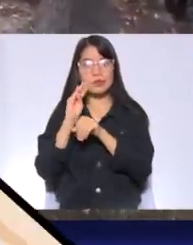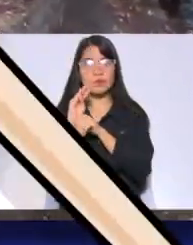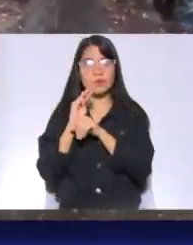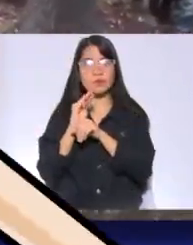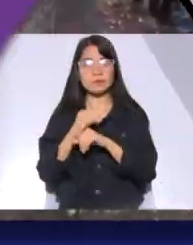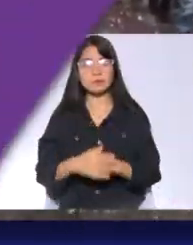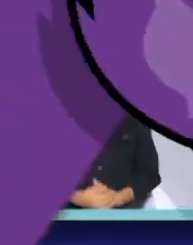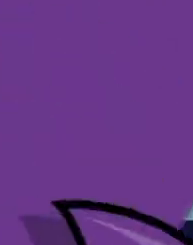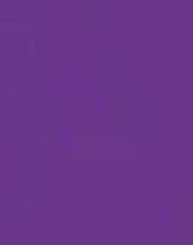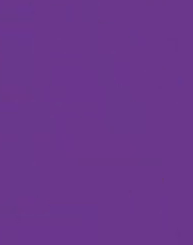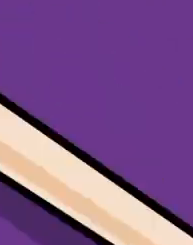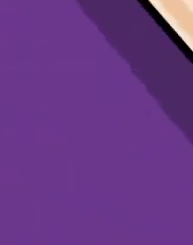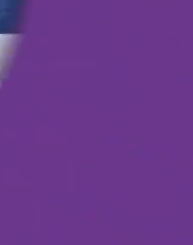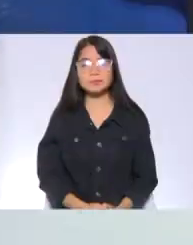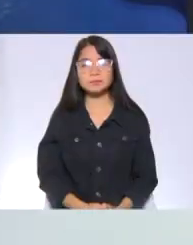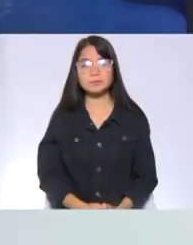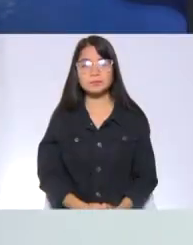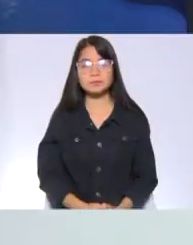la consola, ¿no?